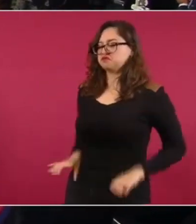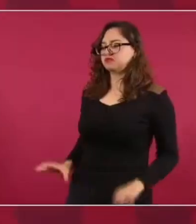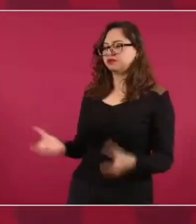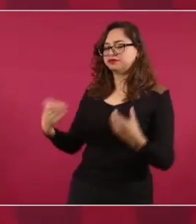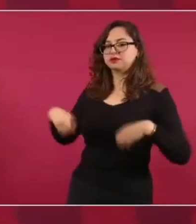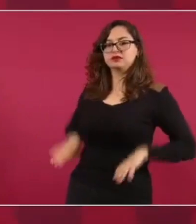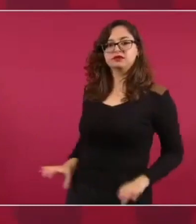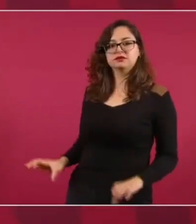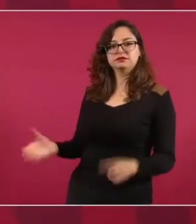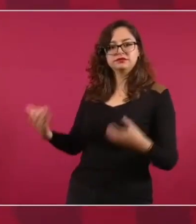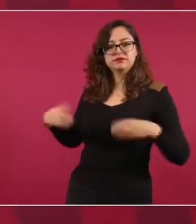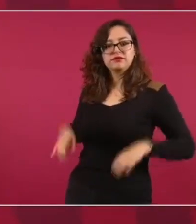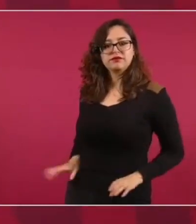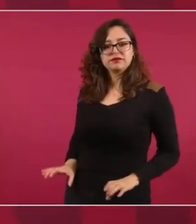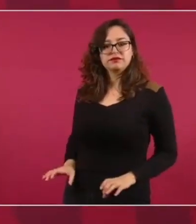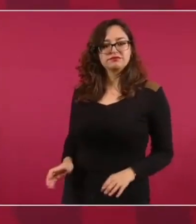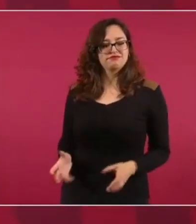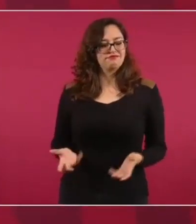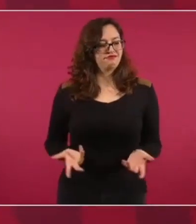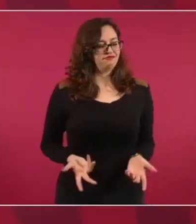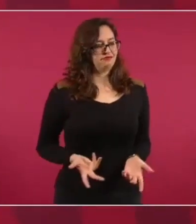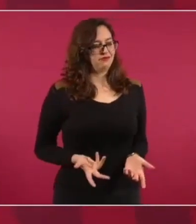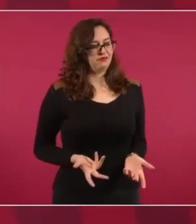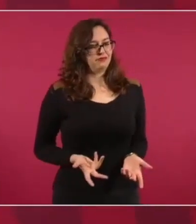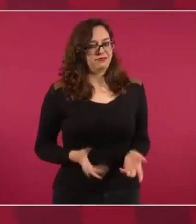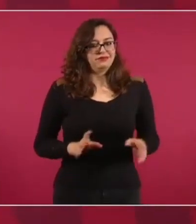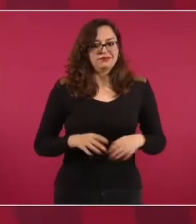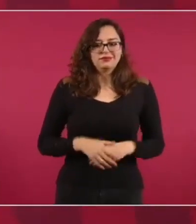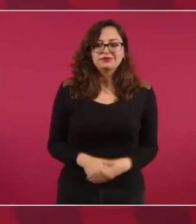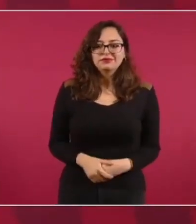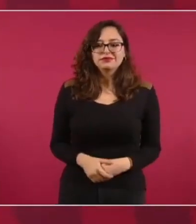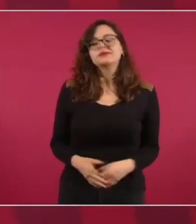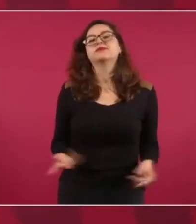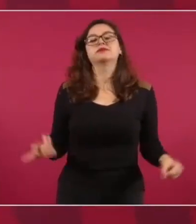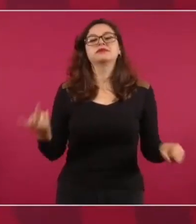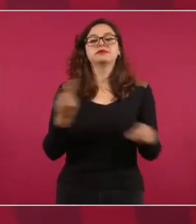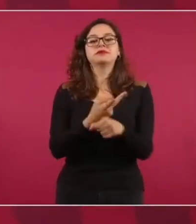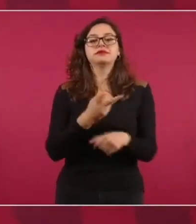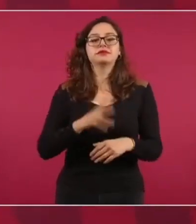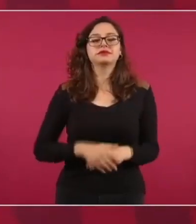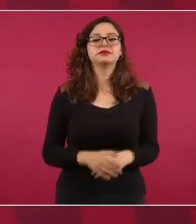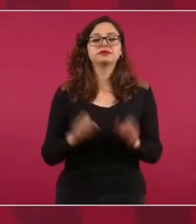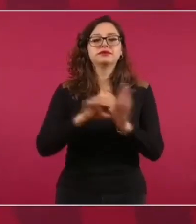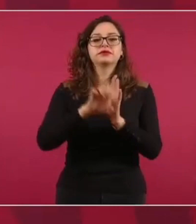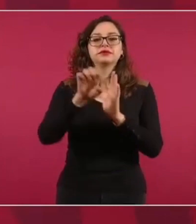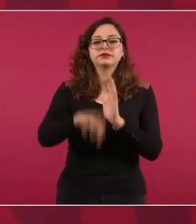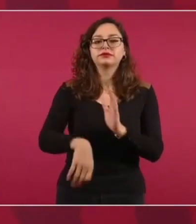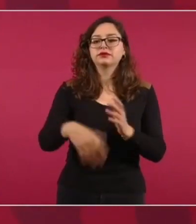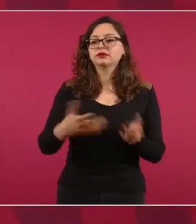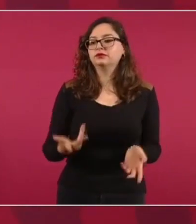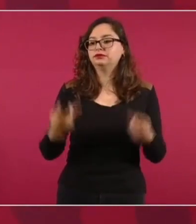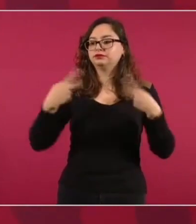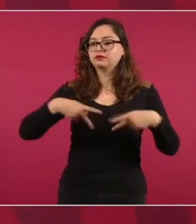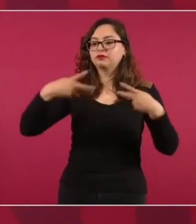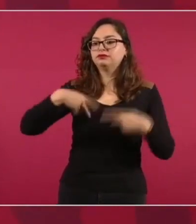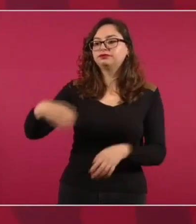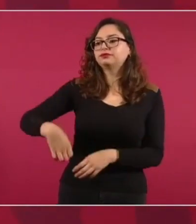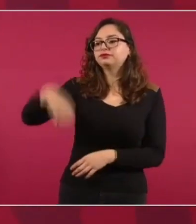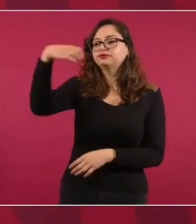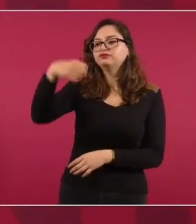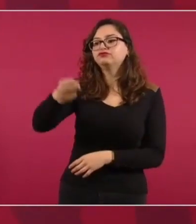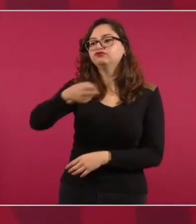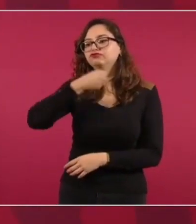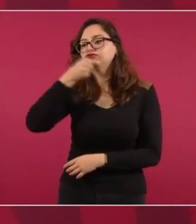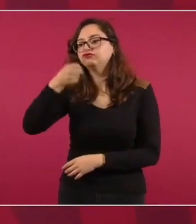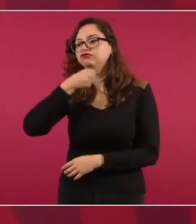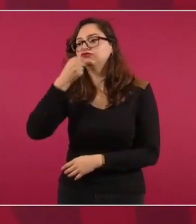si se le va a apoyar al adulto mayor, ese dinero todo le llega de